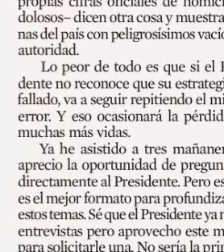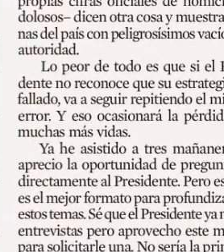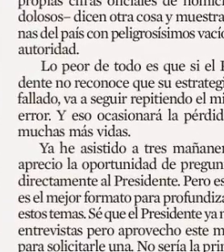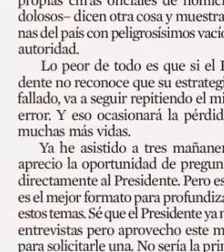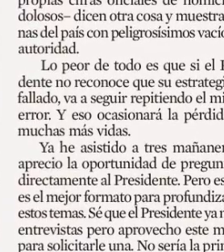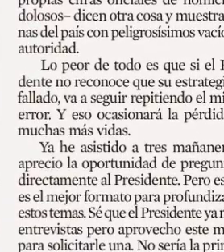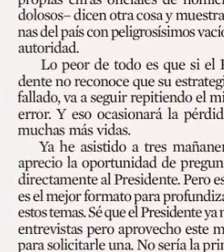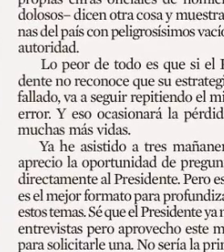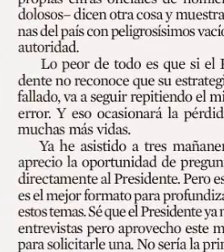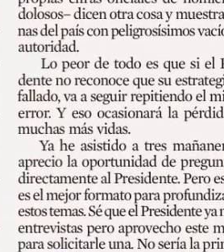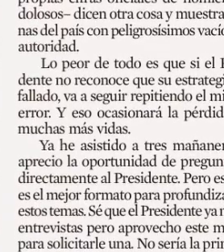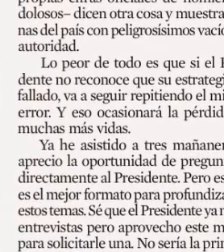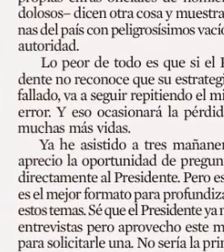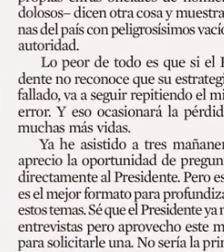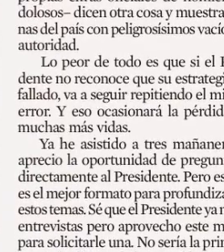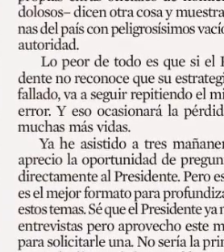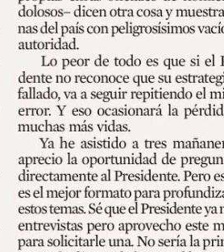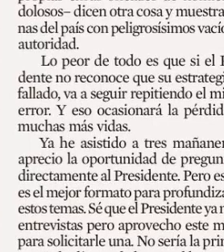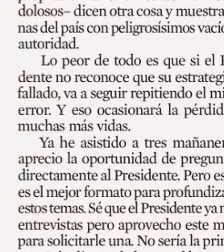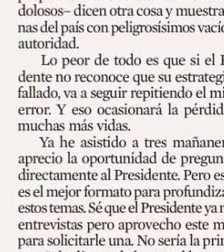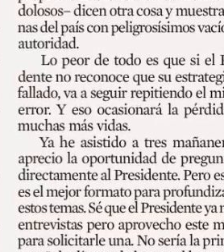128.968, en el de Felipe Calderón